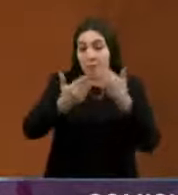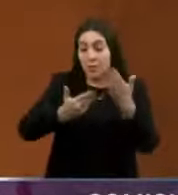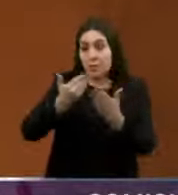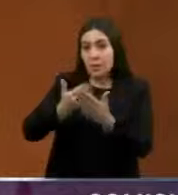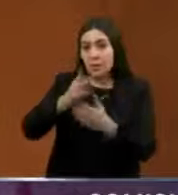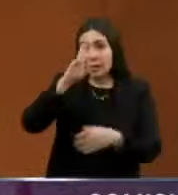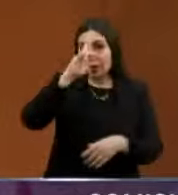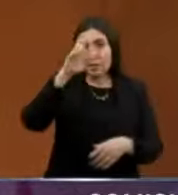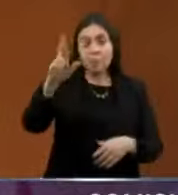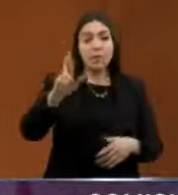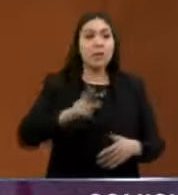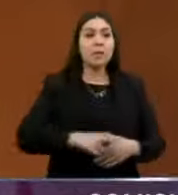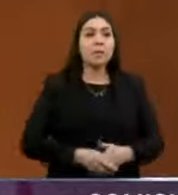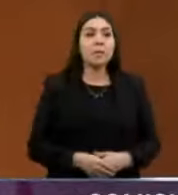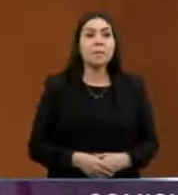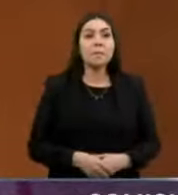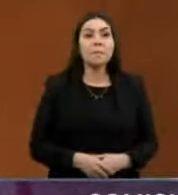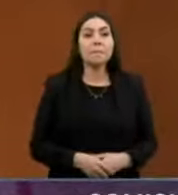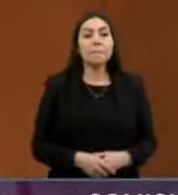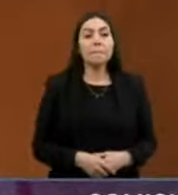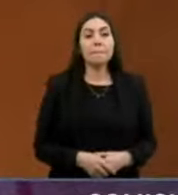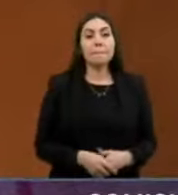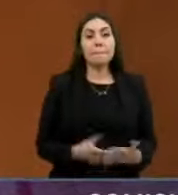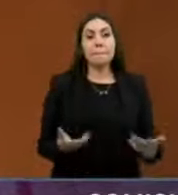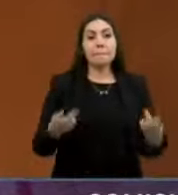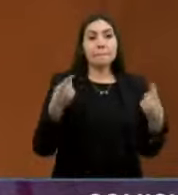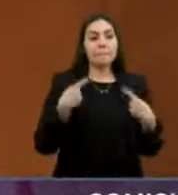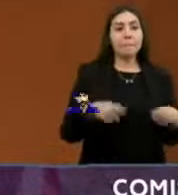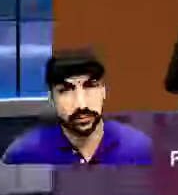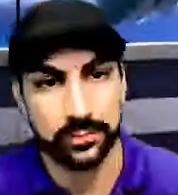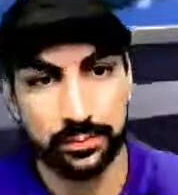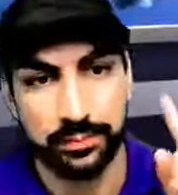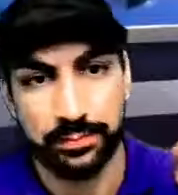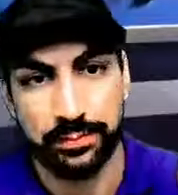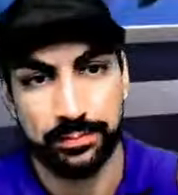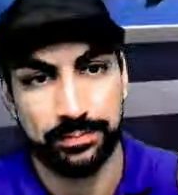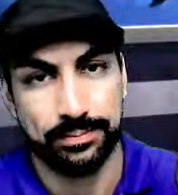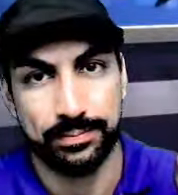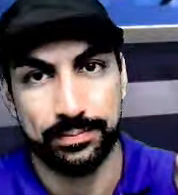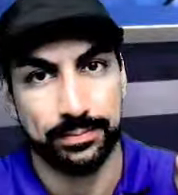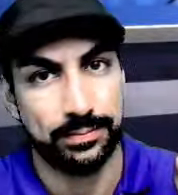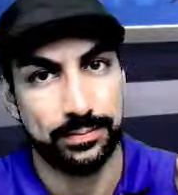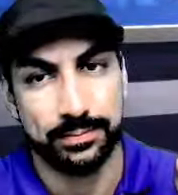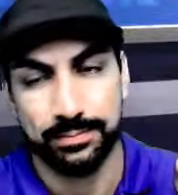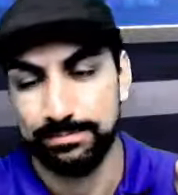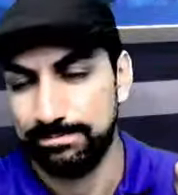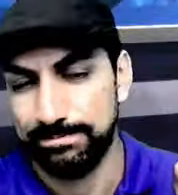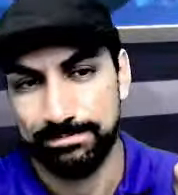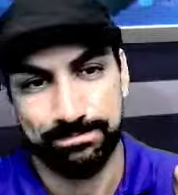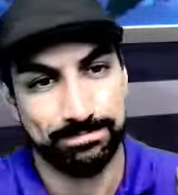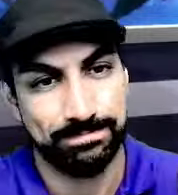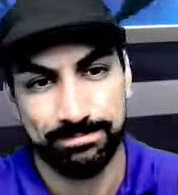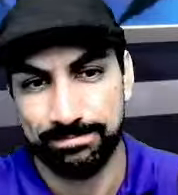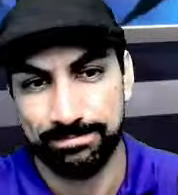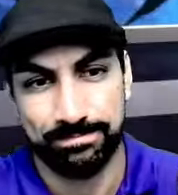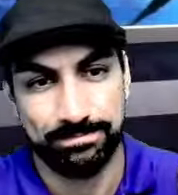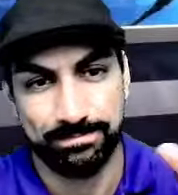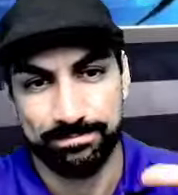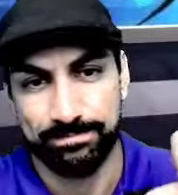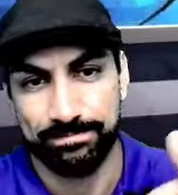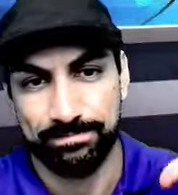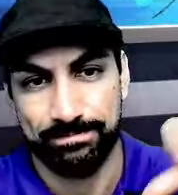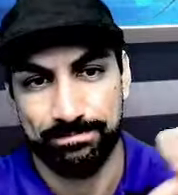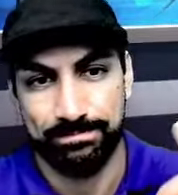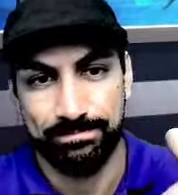la persona que se le quebró la voz en esta tribuna y casi llora por su